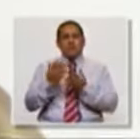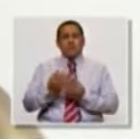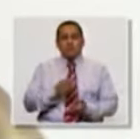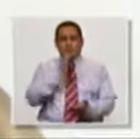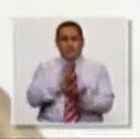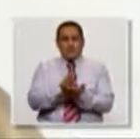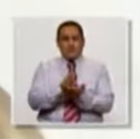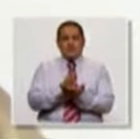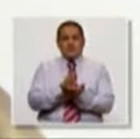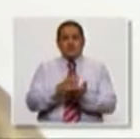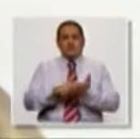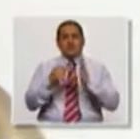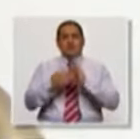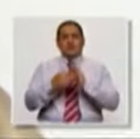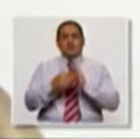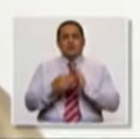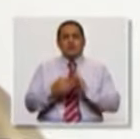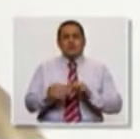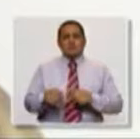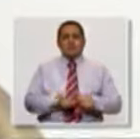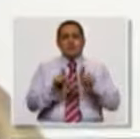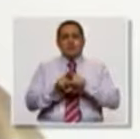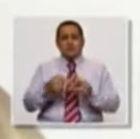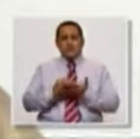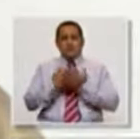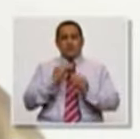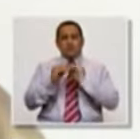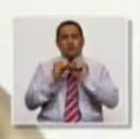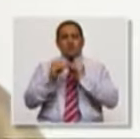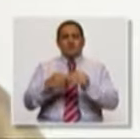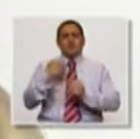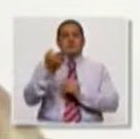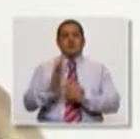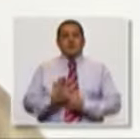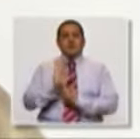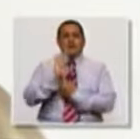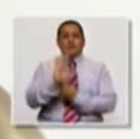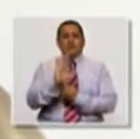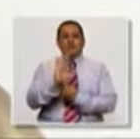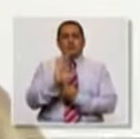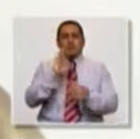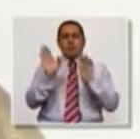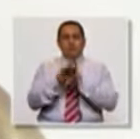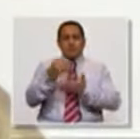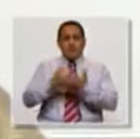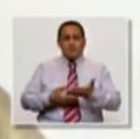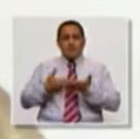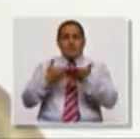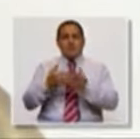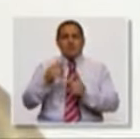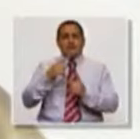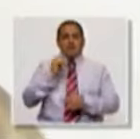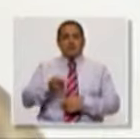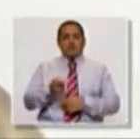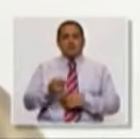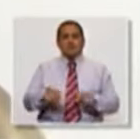estricta que tiene que correr de parte del que presenta el recurso ante el tribunal. Hay que entender de